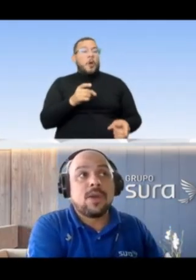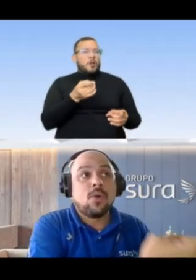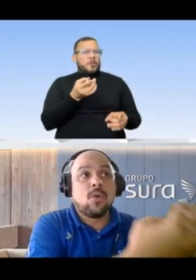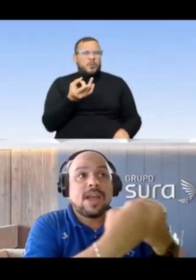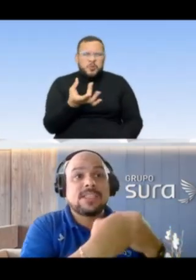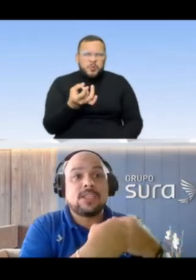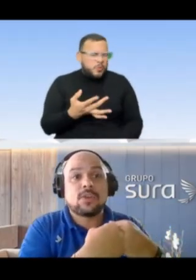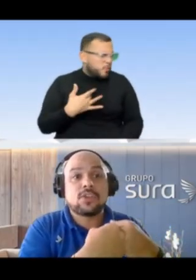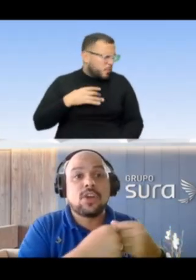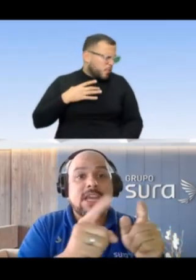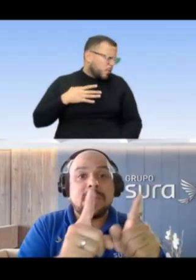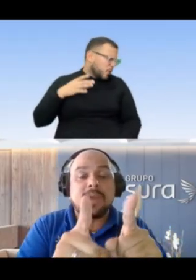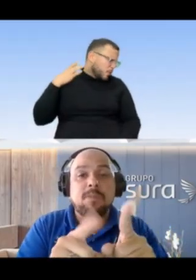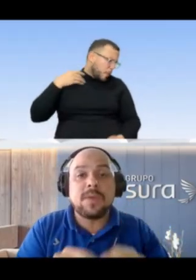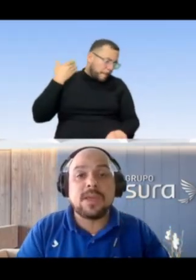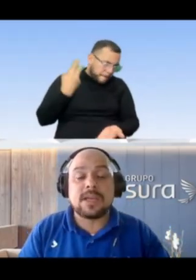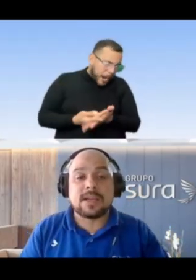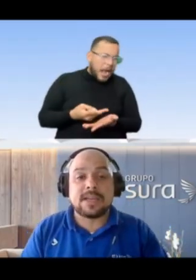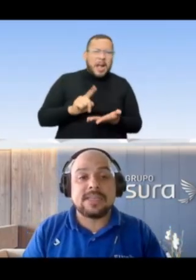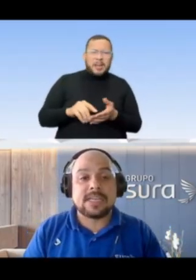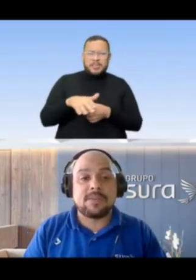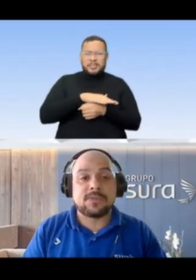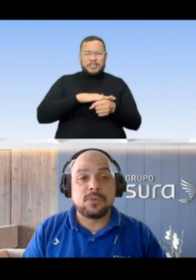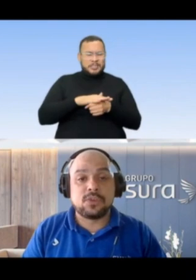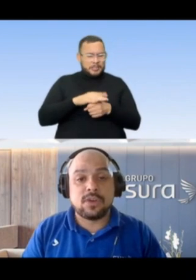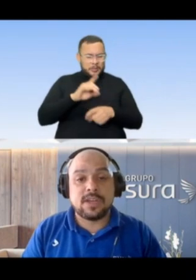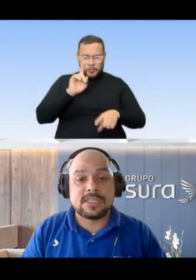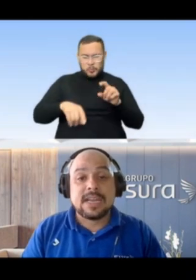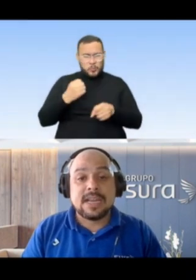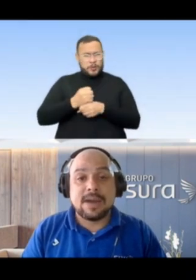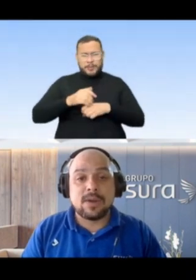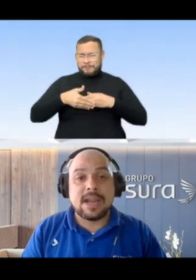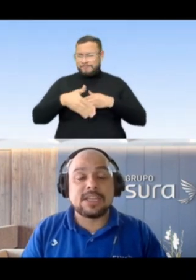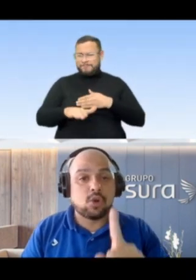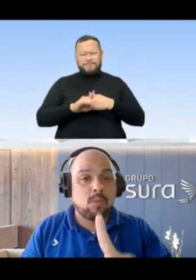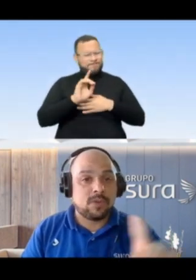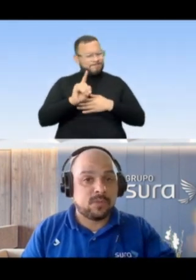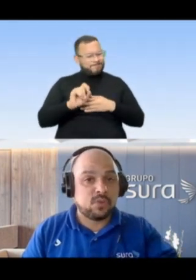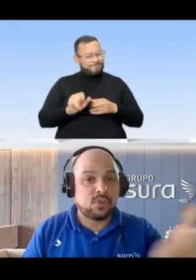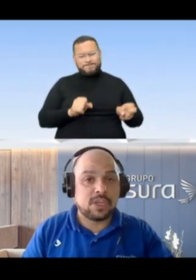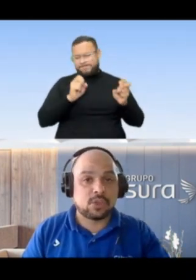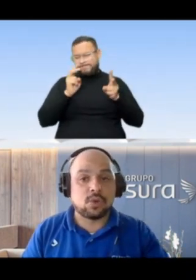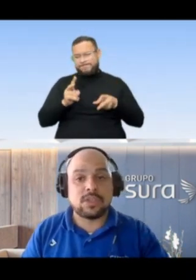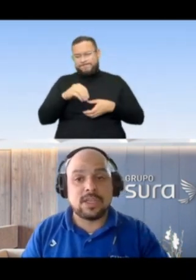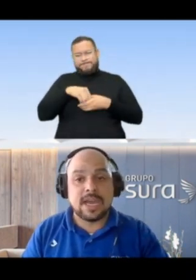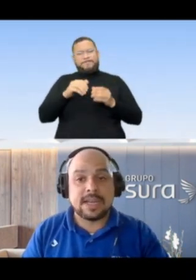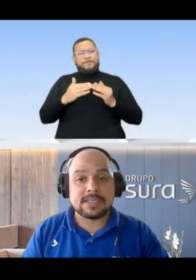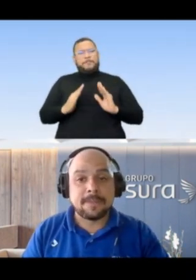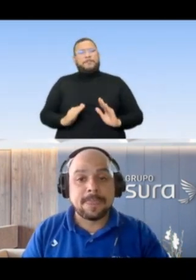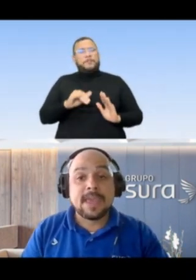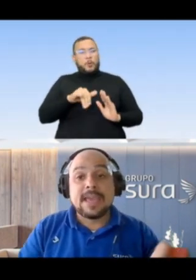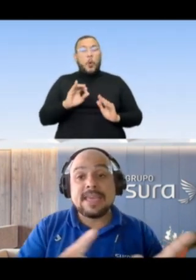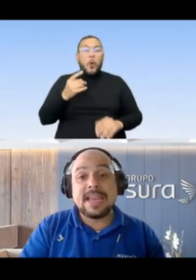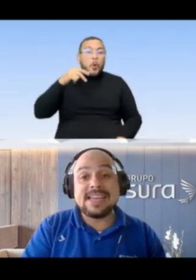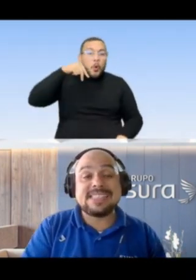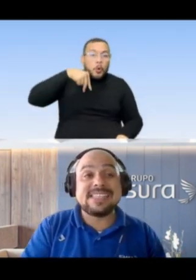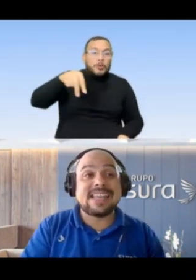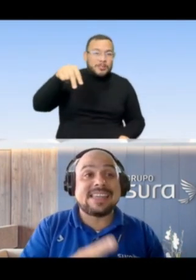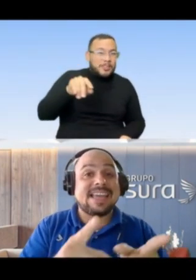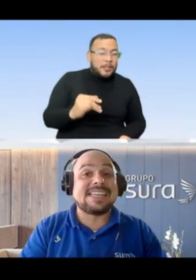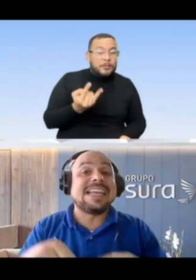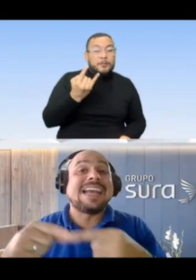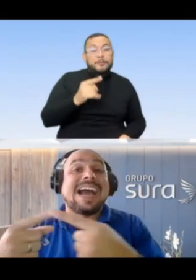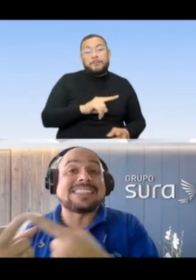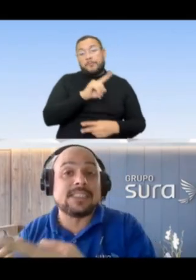un golpe, una situación y me impide realizar mis funciones laborales o mis funciones cotidianas. Y